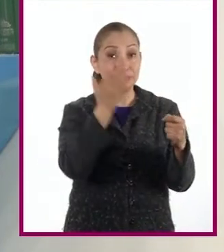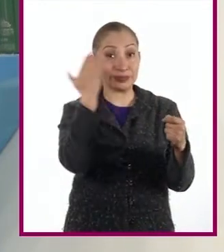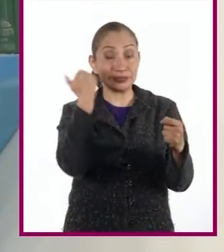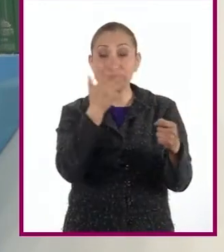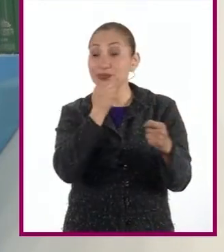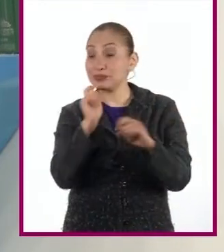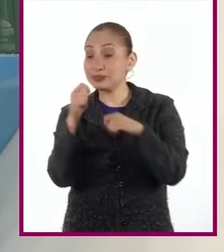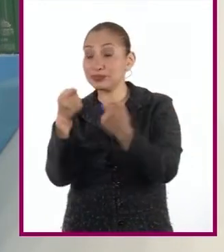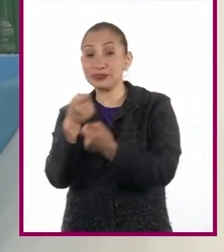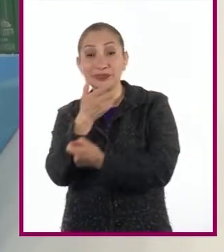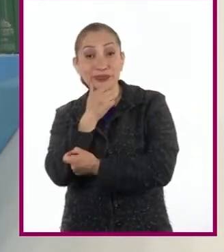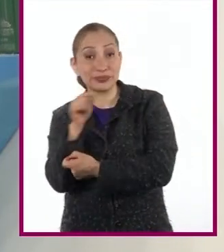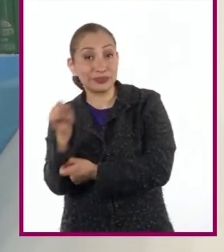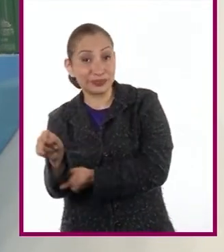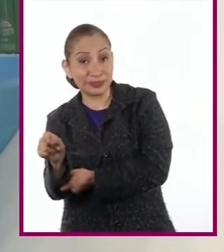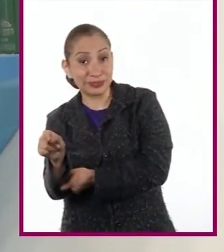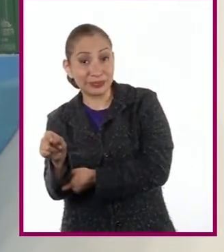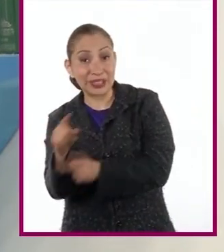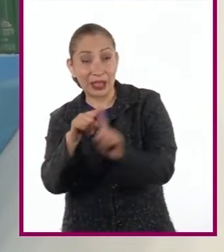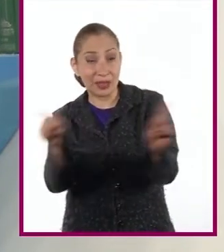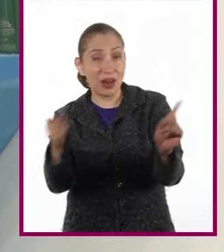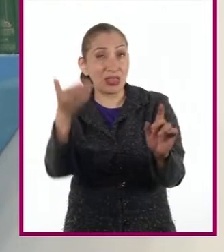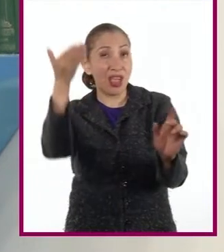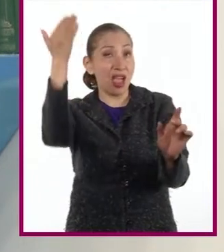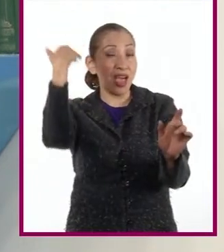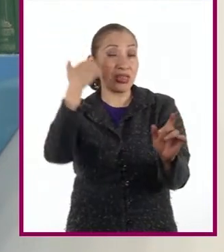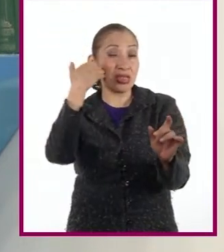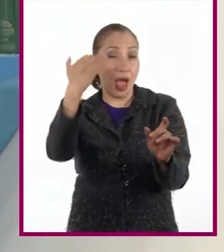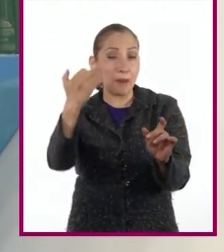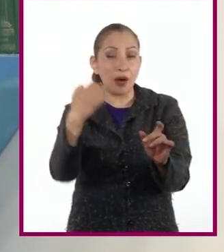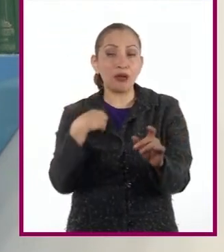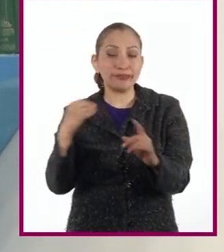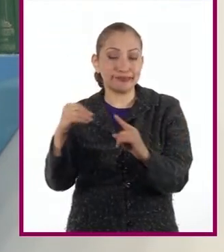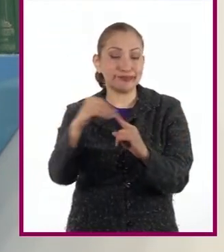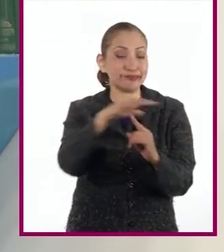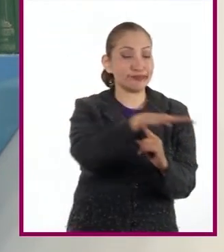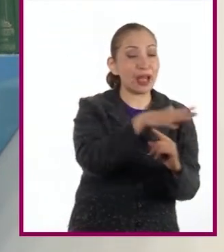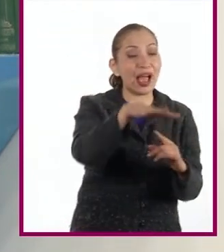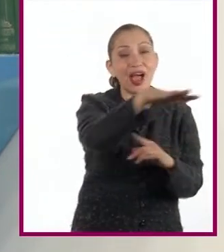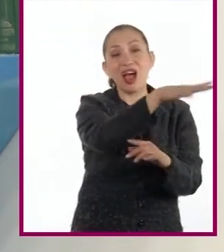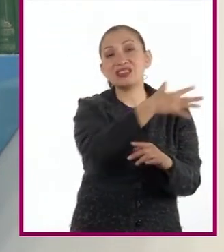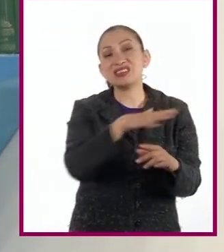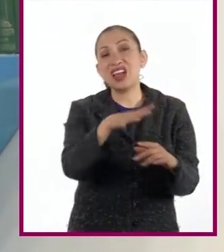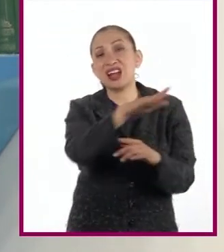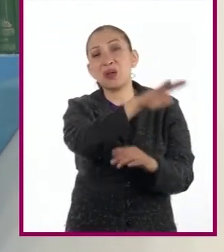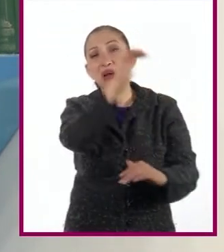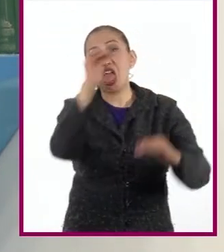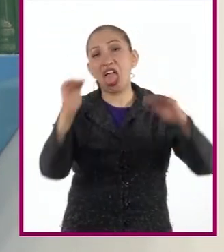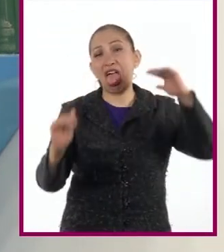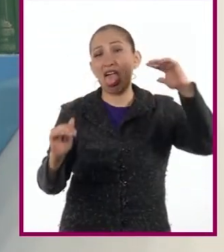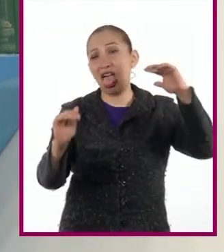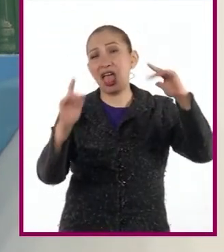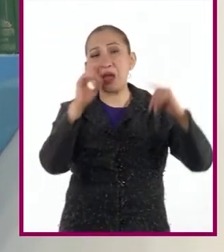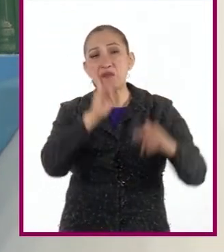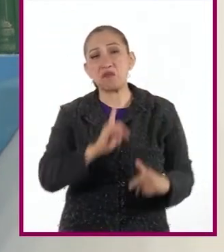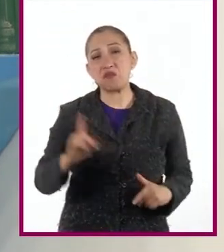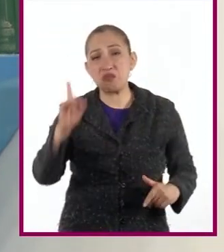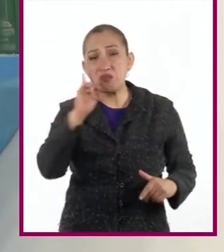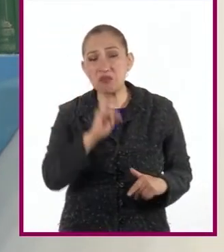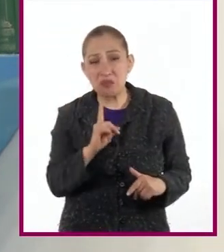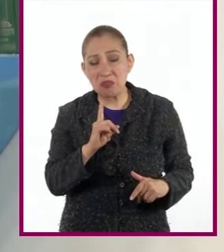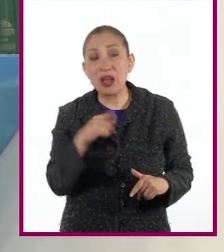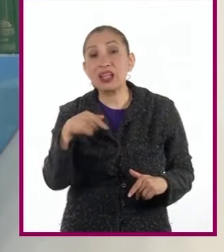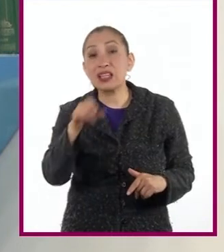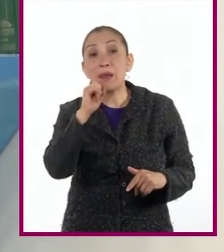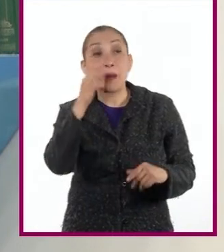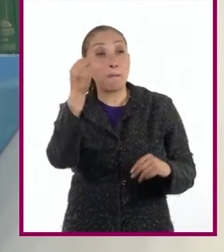hombres por las sociedades en las distintas épocas influyeron para crear condiciones de desigualdad, pero también